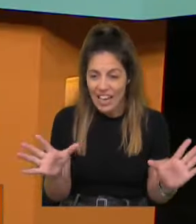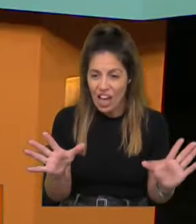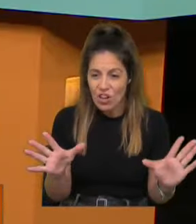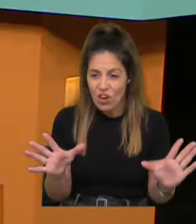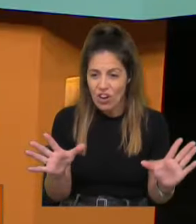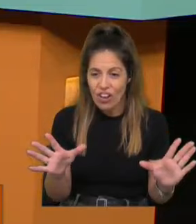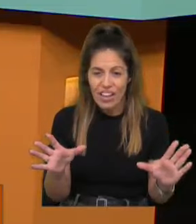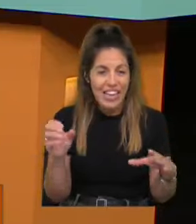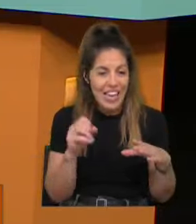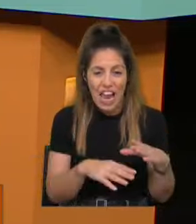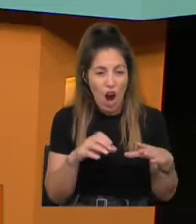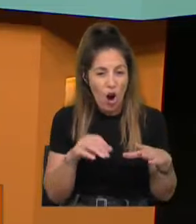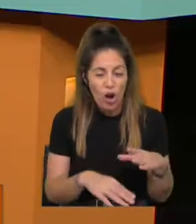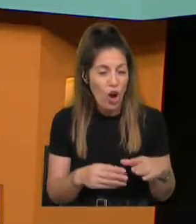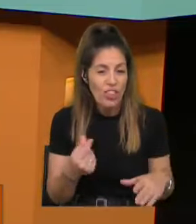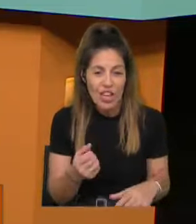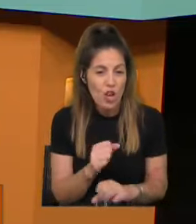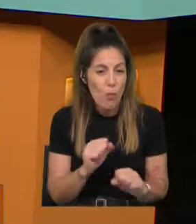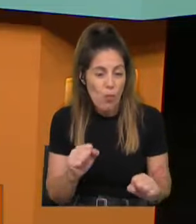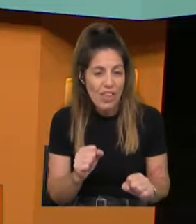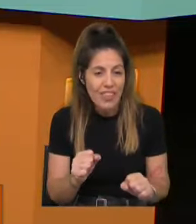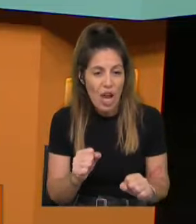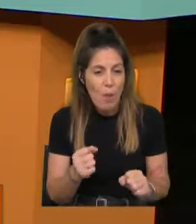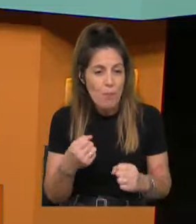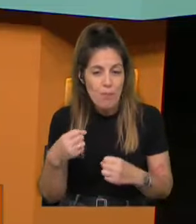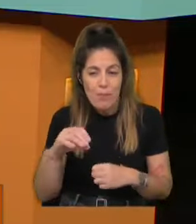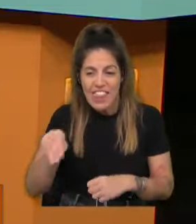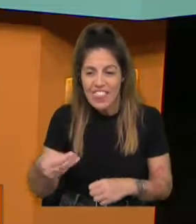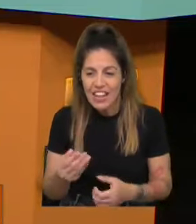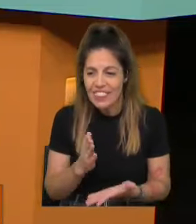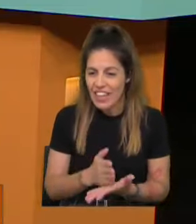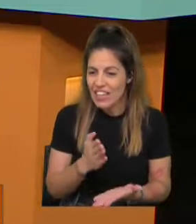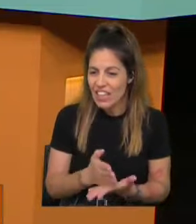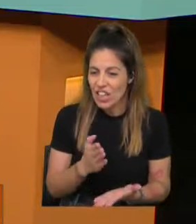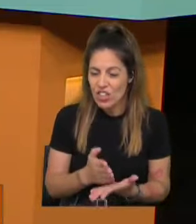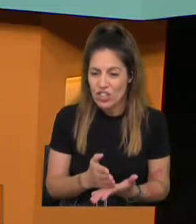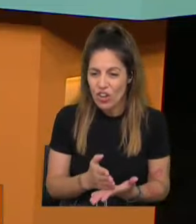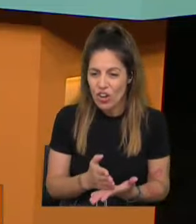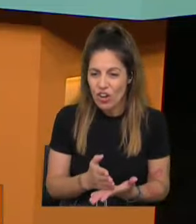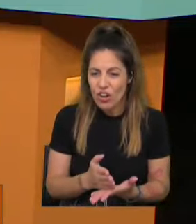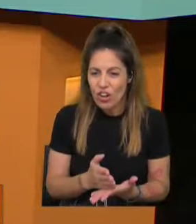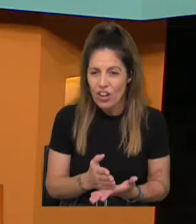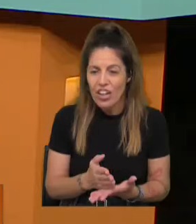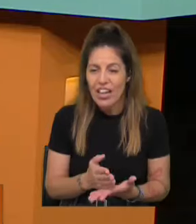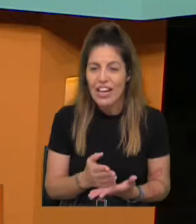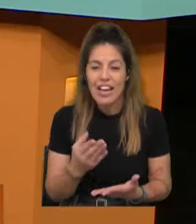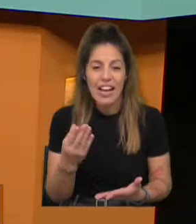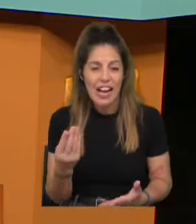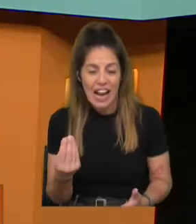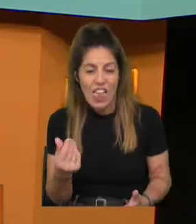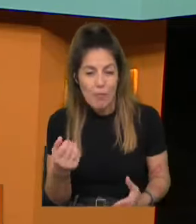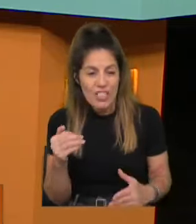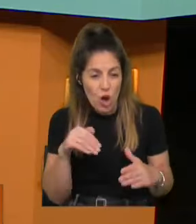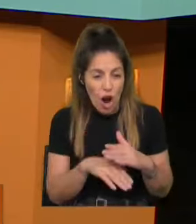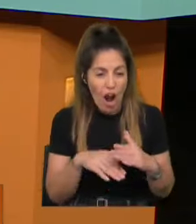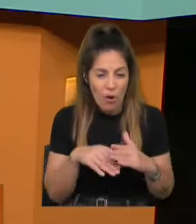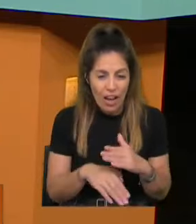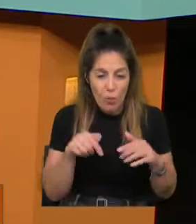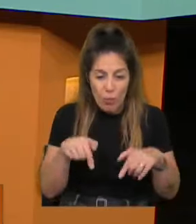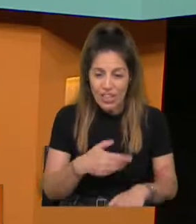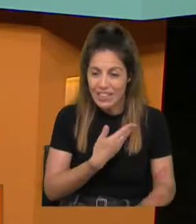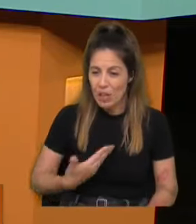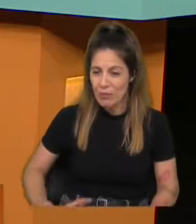derecha ha llevado como estandarte a lo largo de esta última administración de gobierno absolutamente cada peso ahorrado por esta administración de gobierno implicó